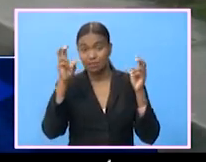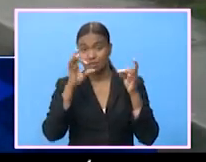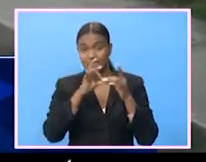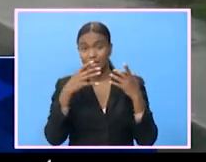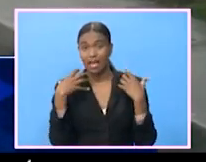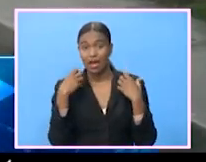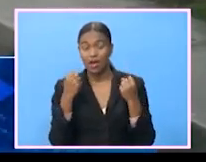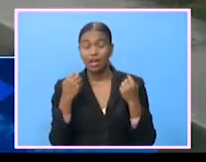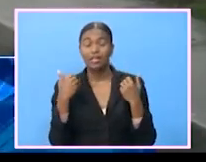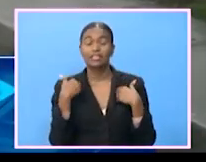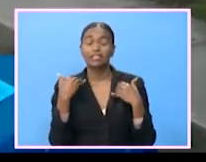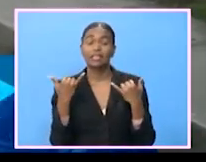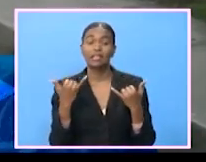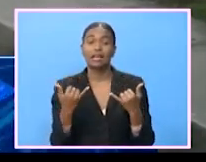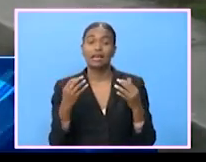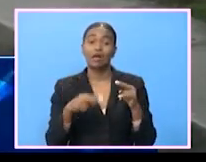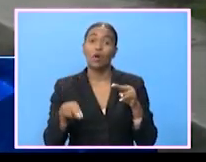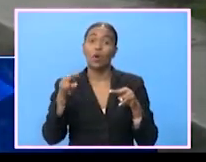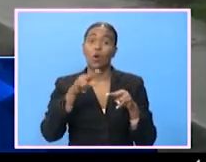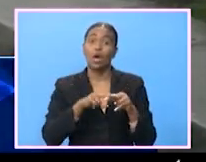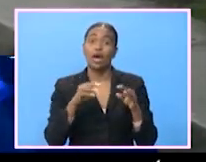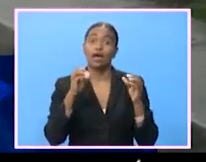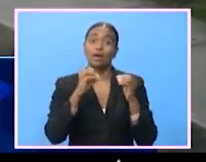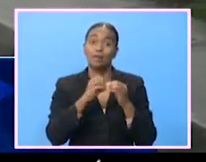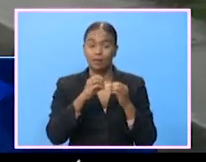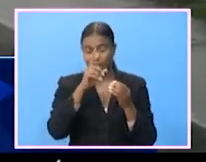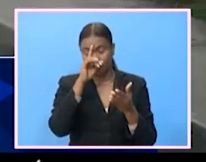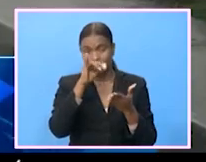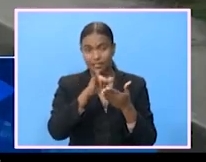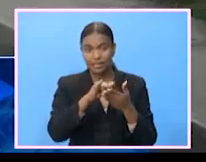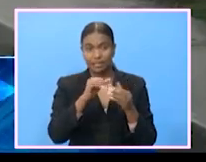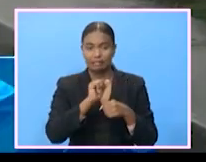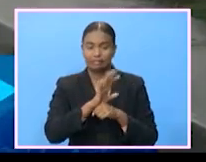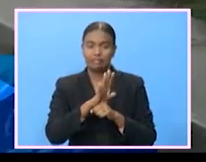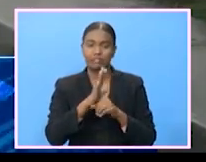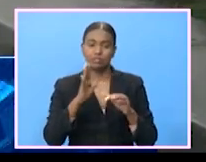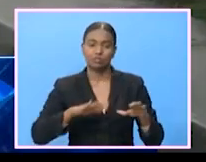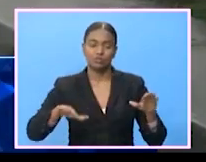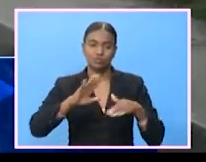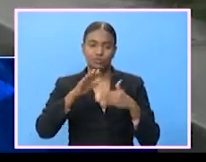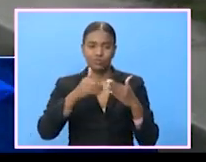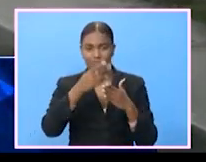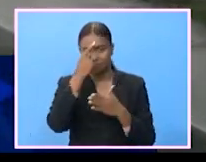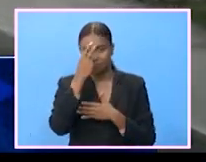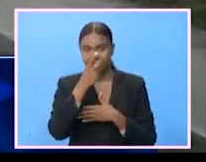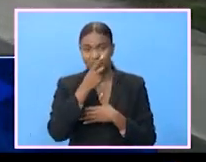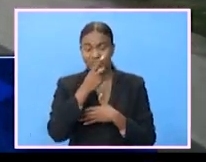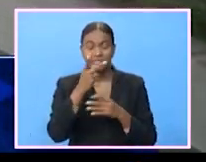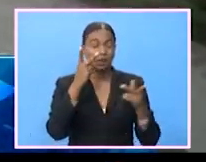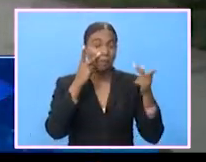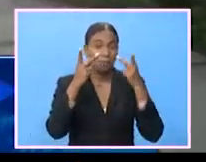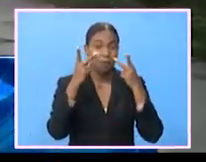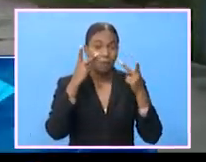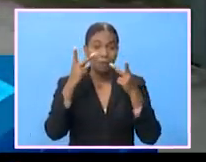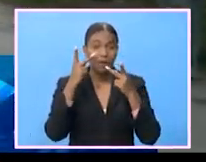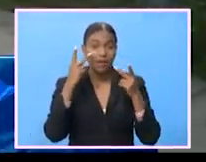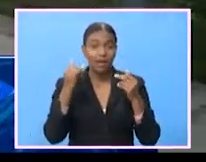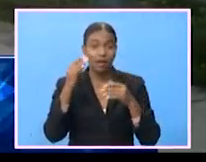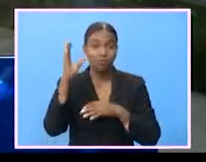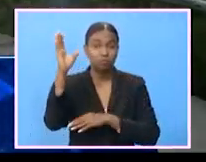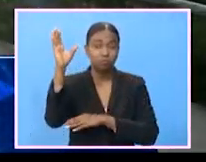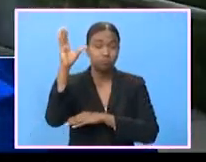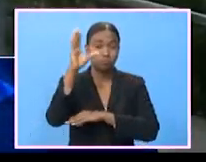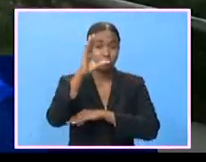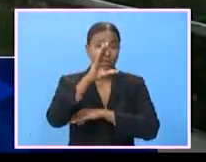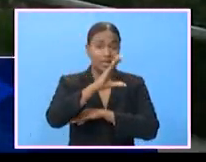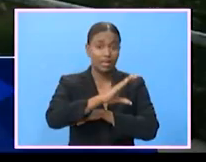pues ha ido últimamente pues subiendo un poquito de nivel en cuanto a la COVID en toda la nación dominicana. Vemos cómo pues el sol casi casi